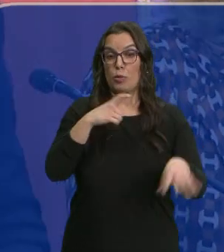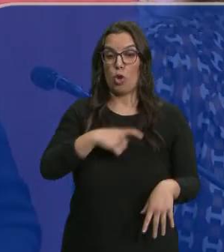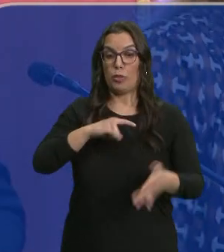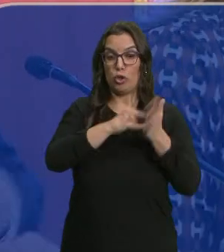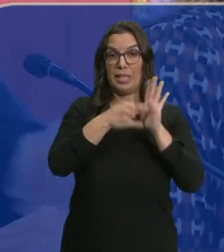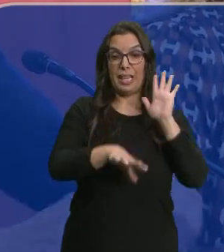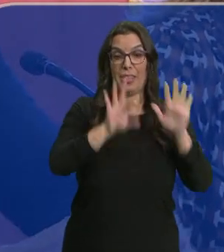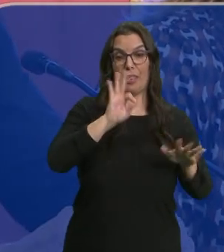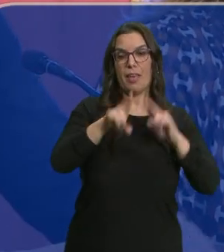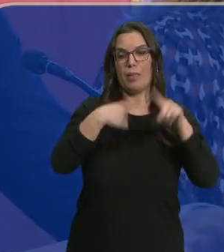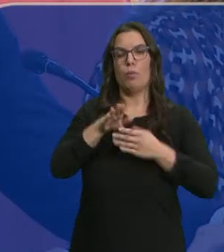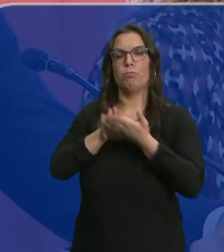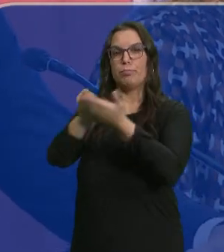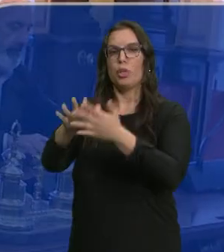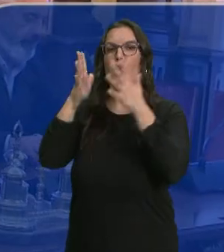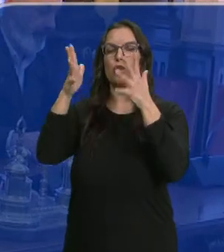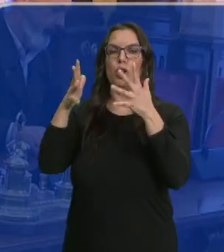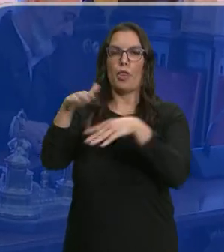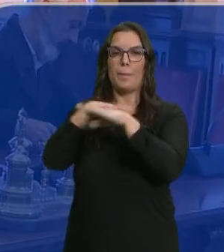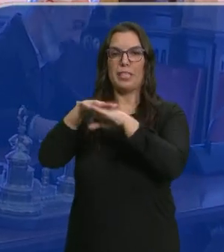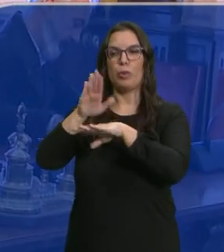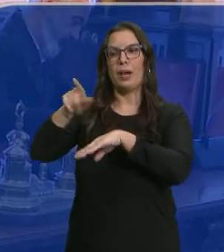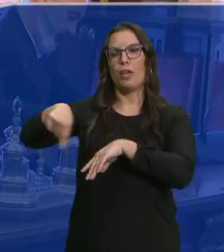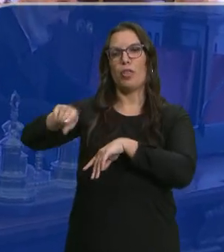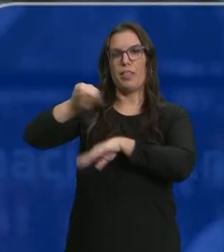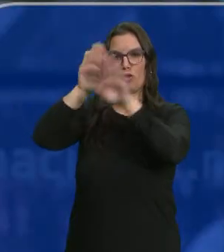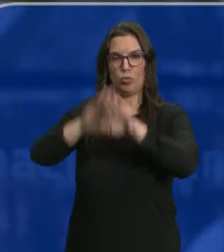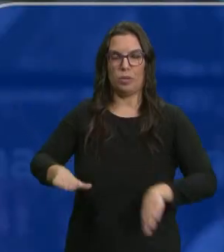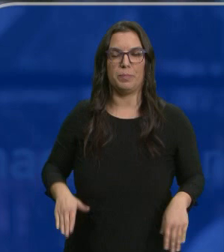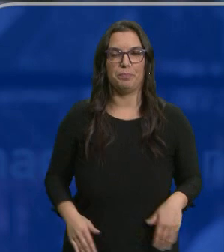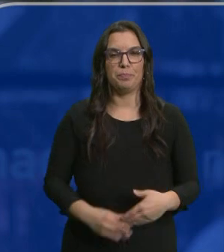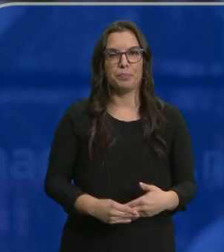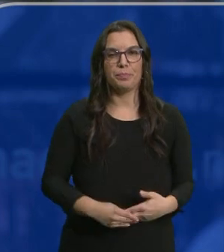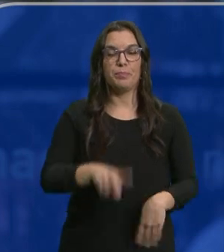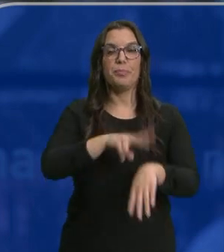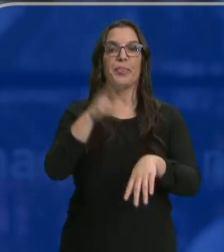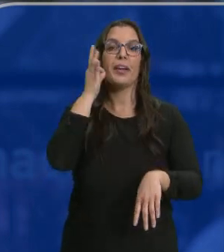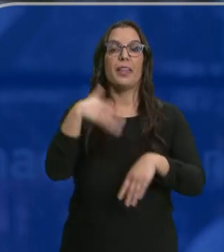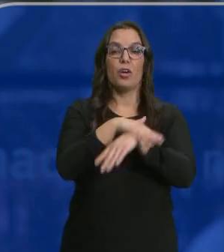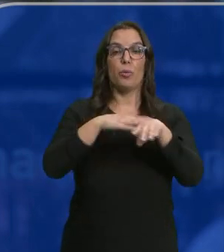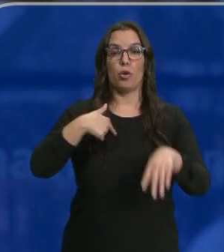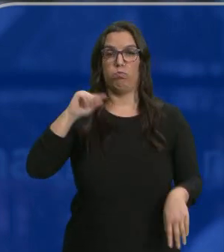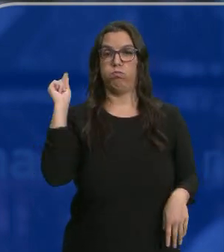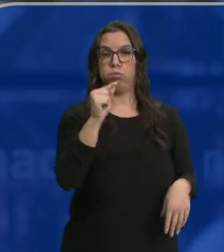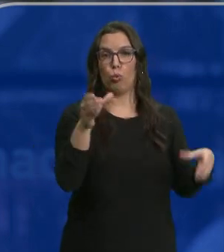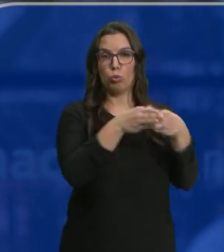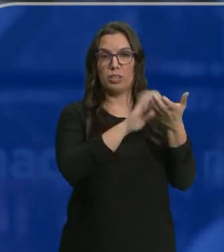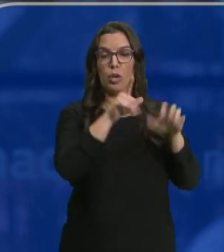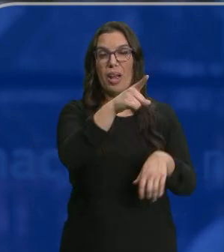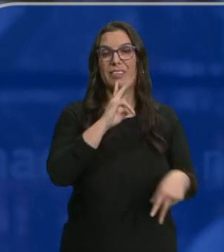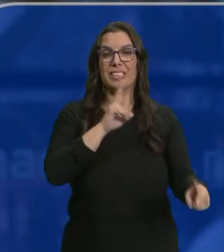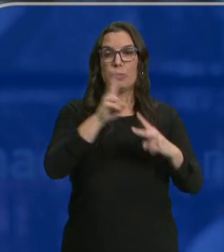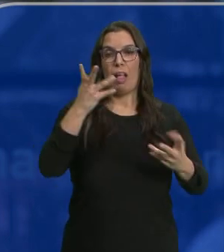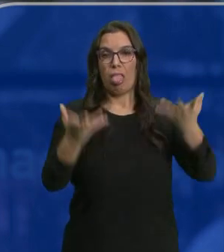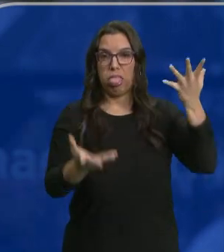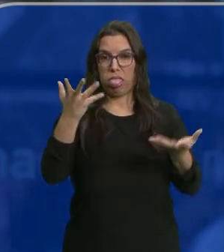decisión al Consejo de Ministros, que elegirá a la sede definitiva. La delegada del Gobierno ha reprochado hoy a la Junta su